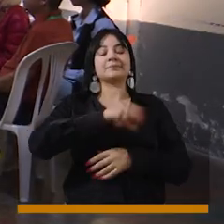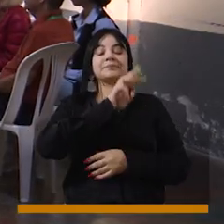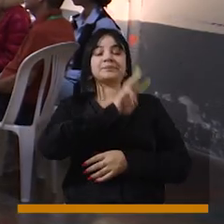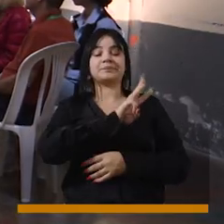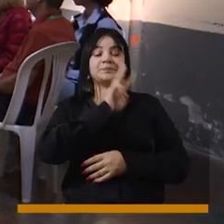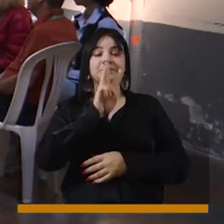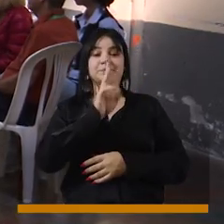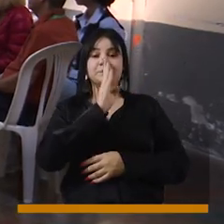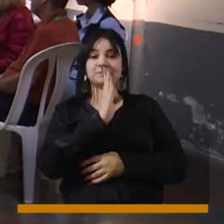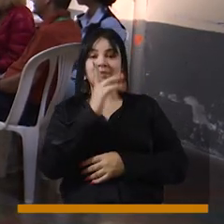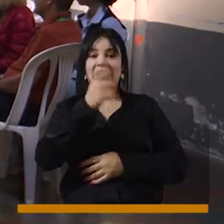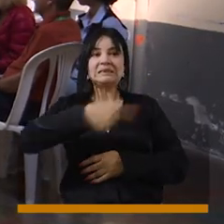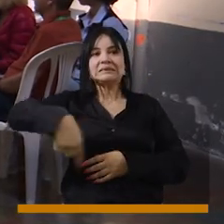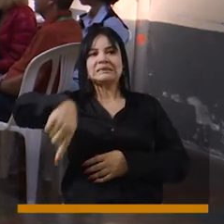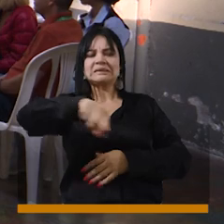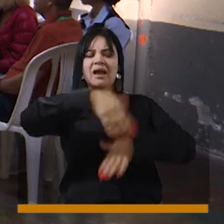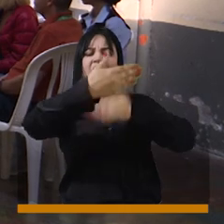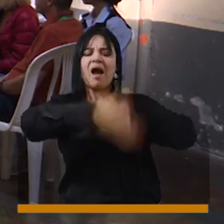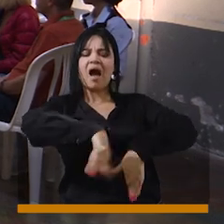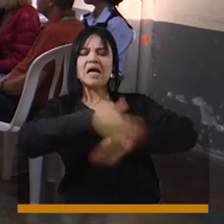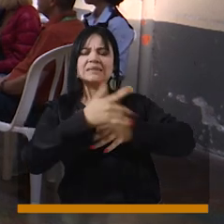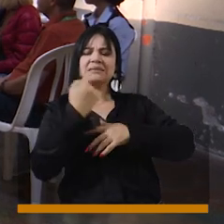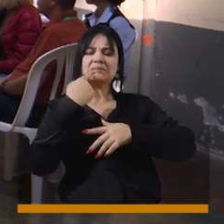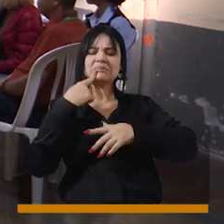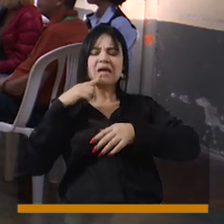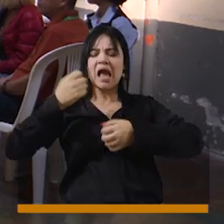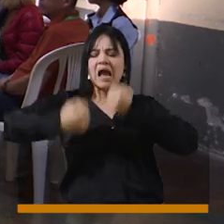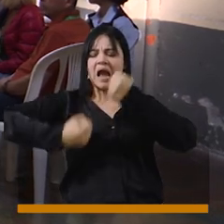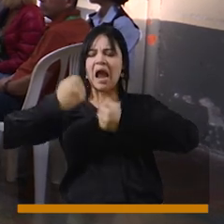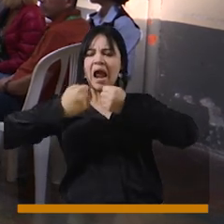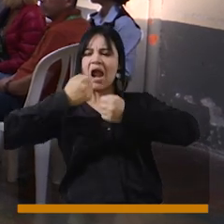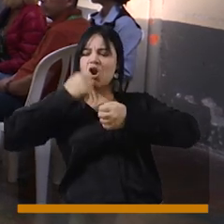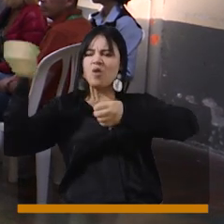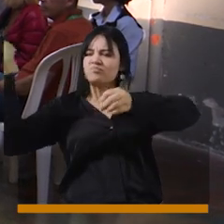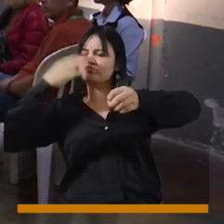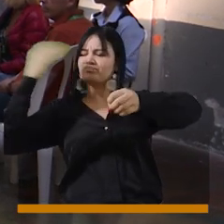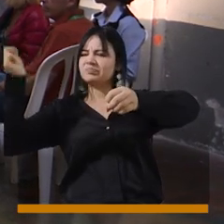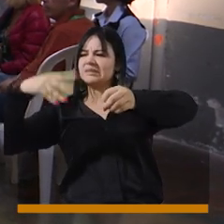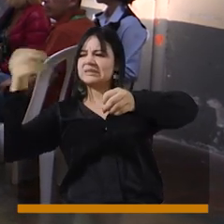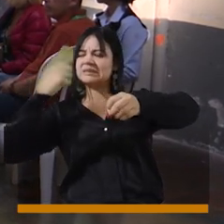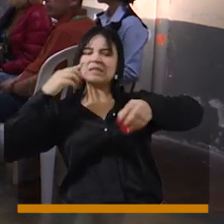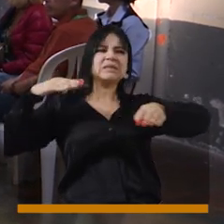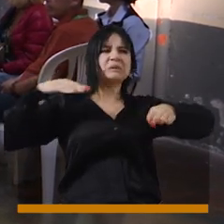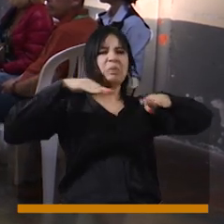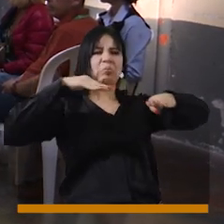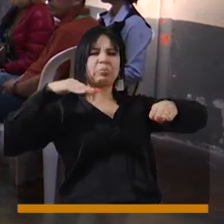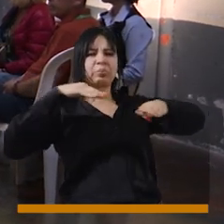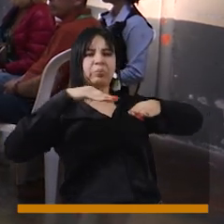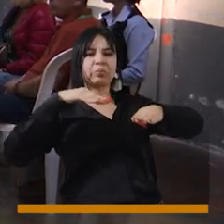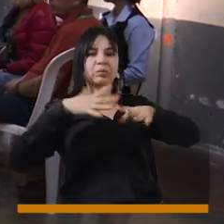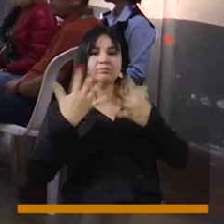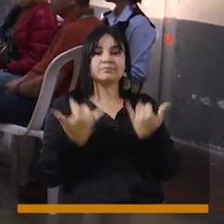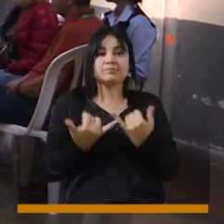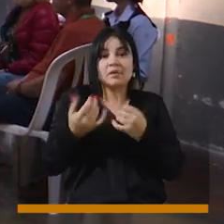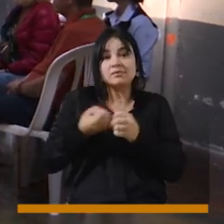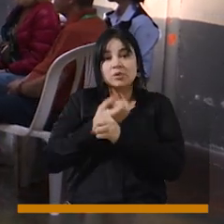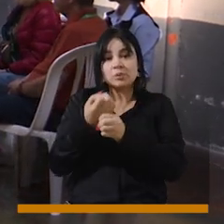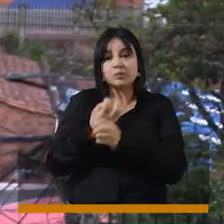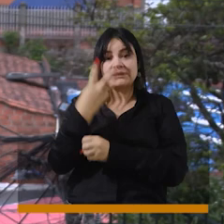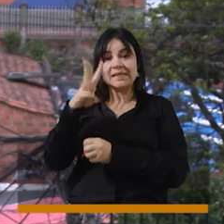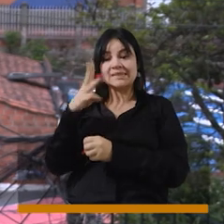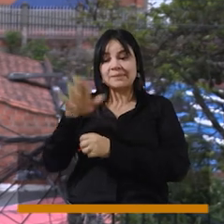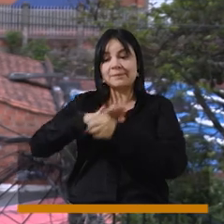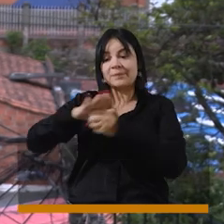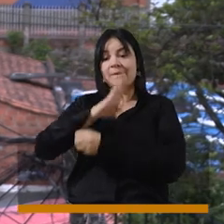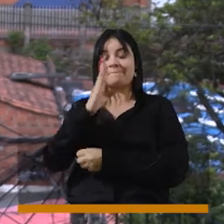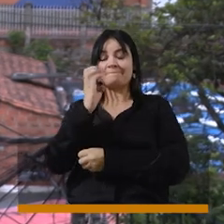Calle 33B que está obstaculizando el ingreso del carro de basura para recoger la basura. Entonces... Hoy desde la Comuna